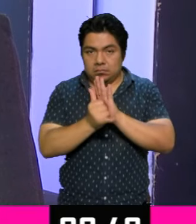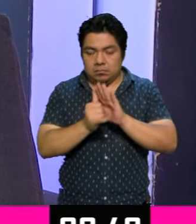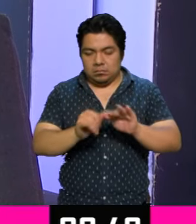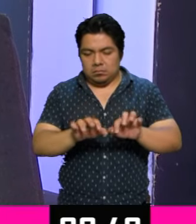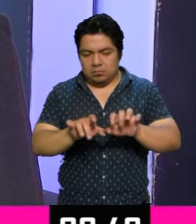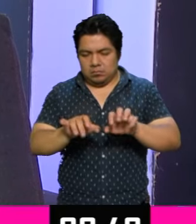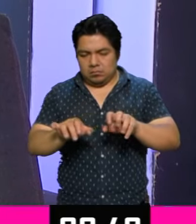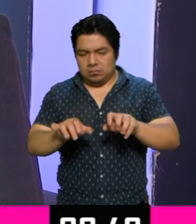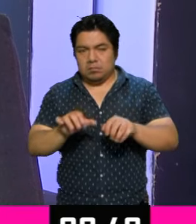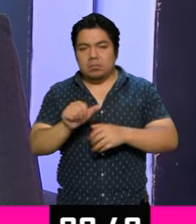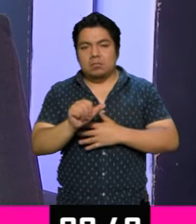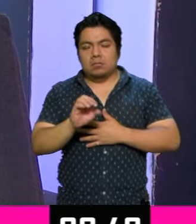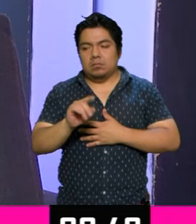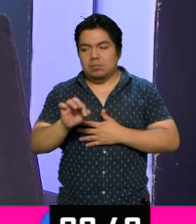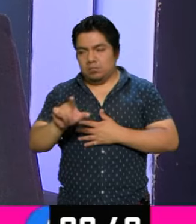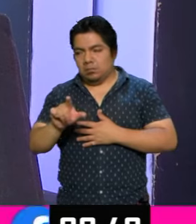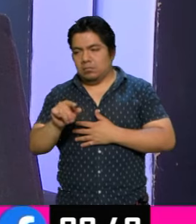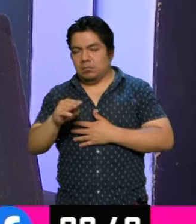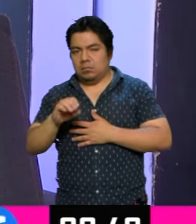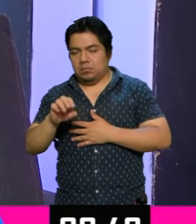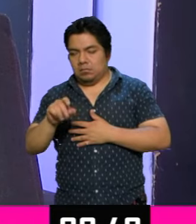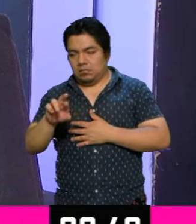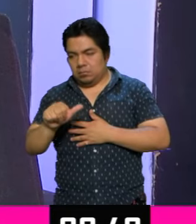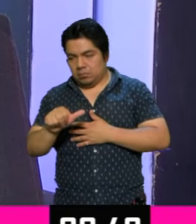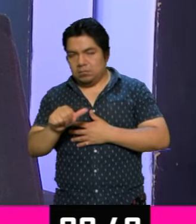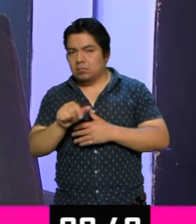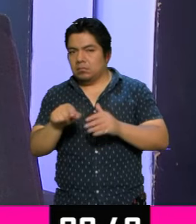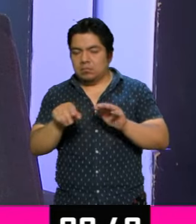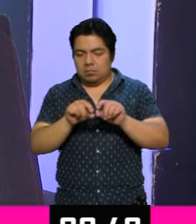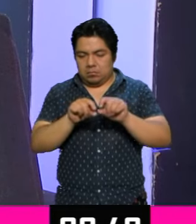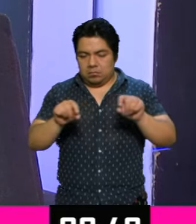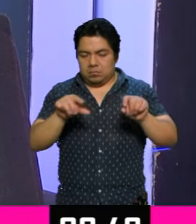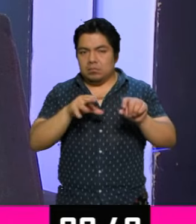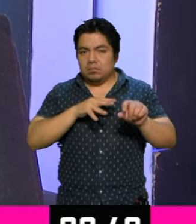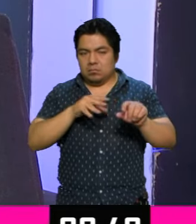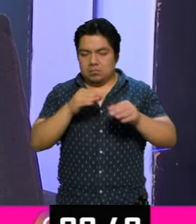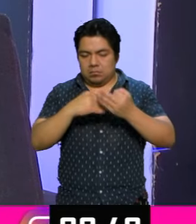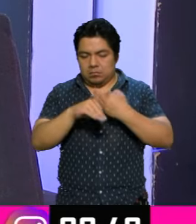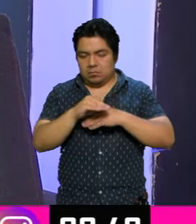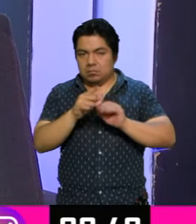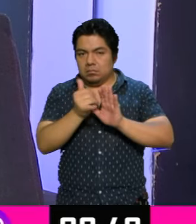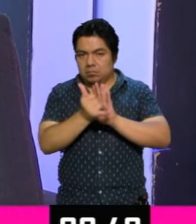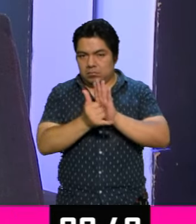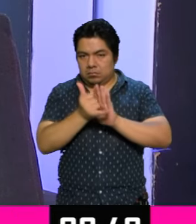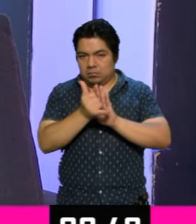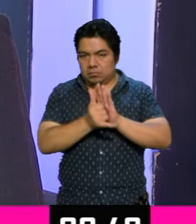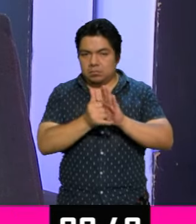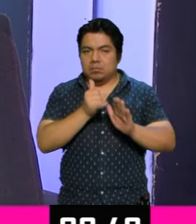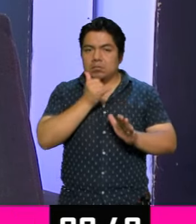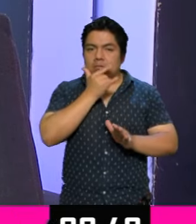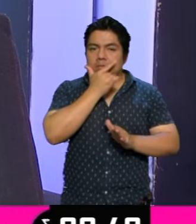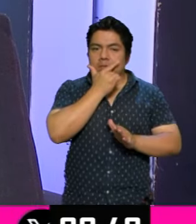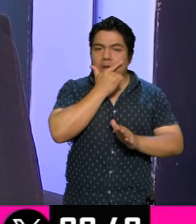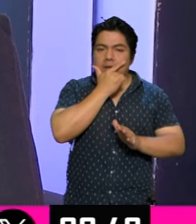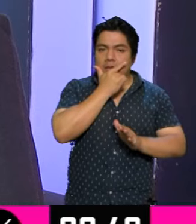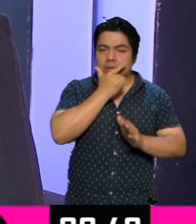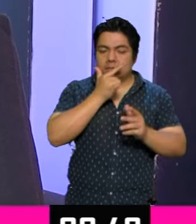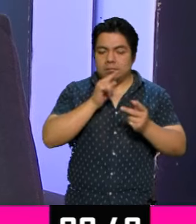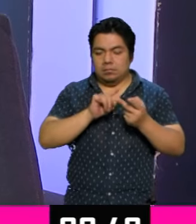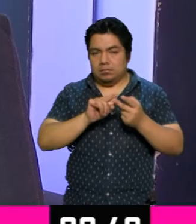teclee Acteal, Barbarie y Memoria tendrá acceso al documental completo. Muchas Hay una versión en inglés, bueno,